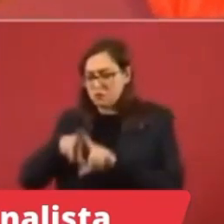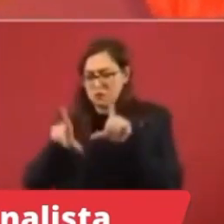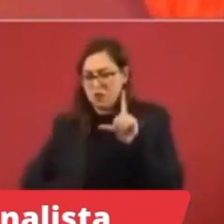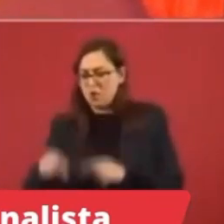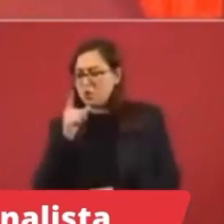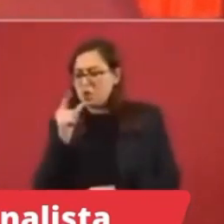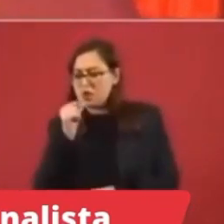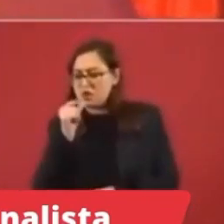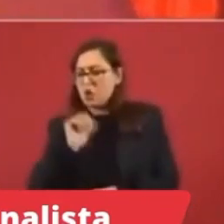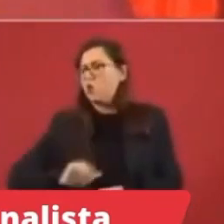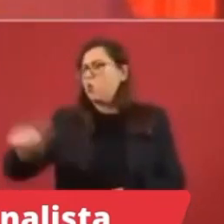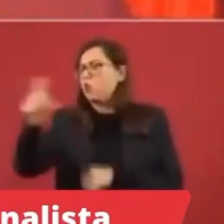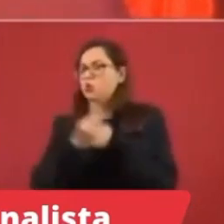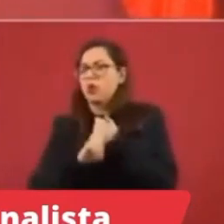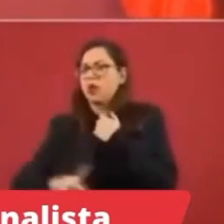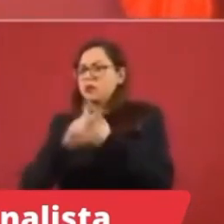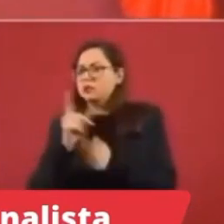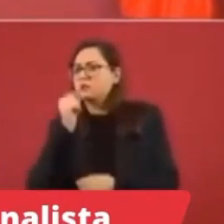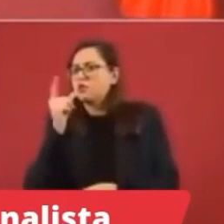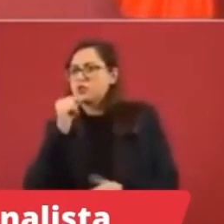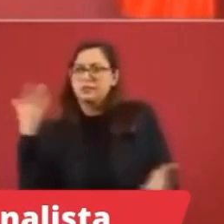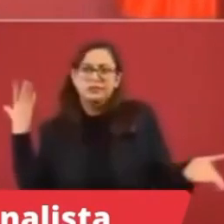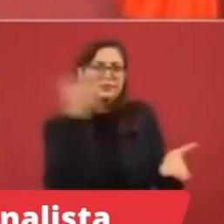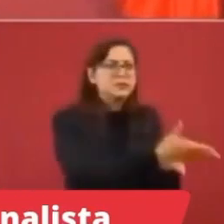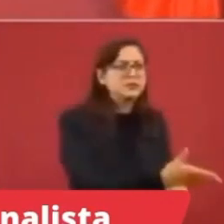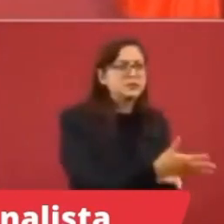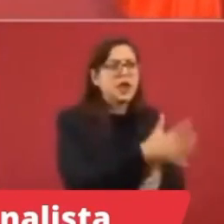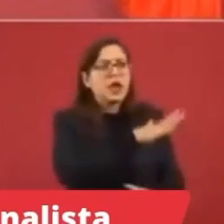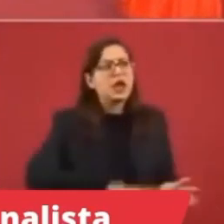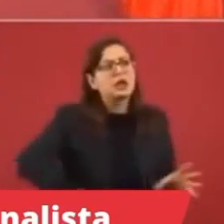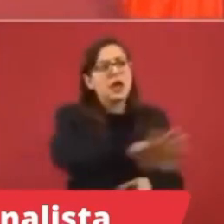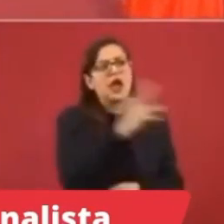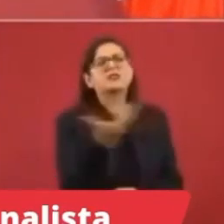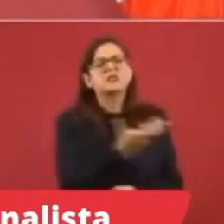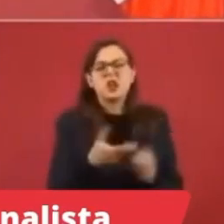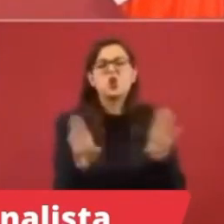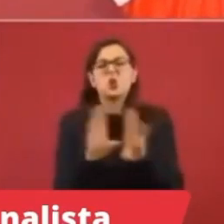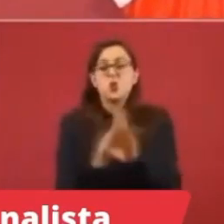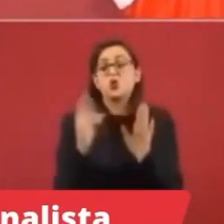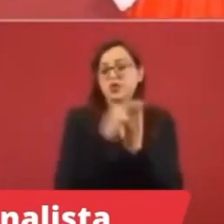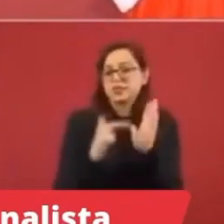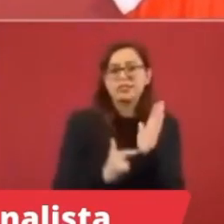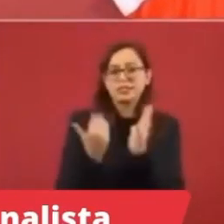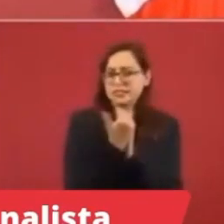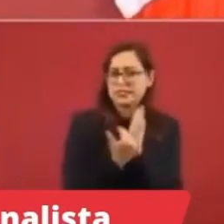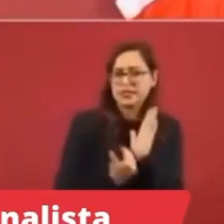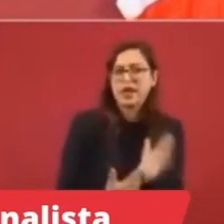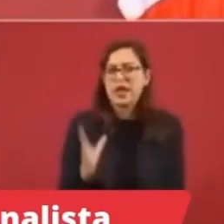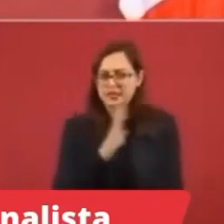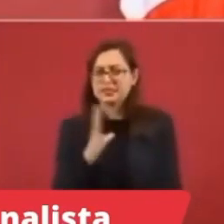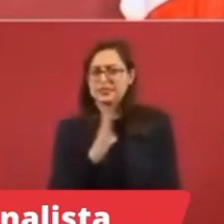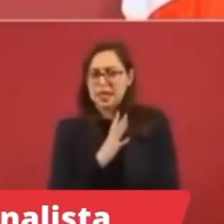historia que tiene México, o sea, desde Tlatelolco, la guerra sucia, el narcotráfico, los